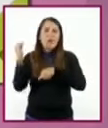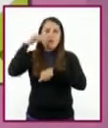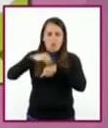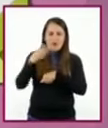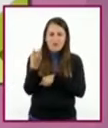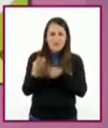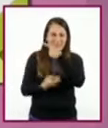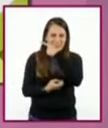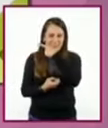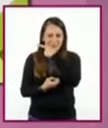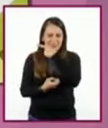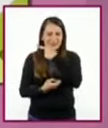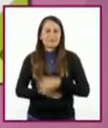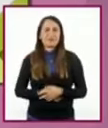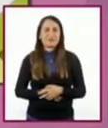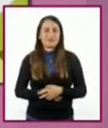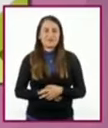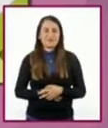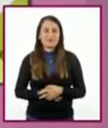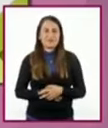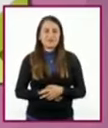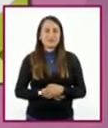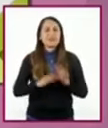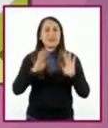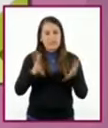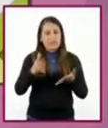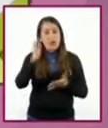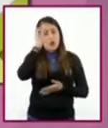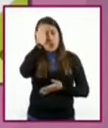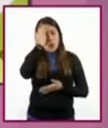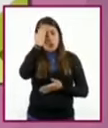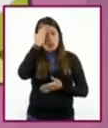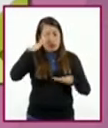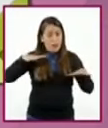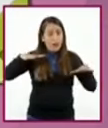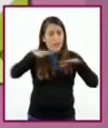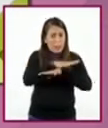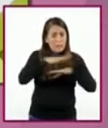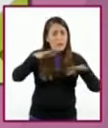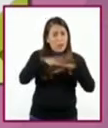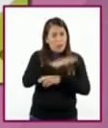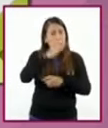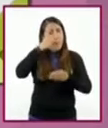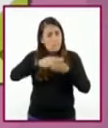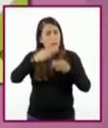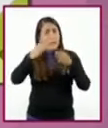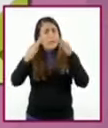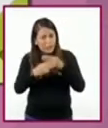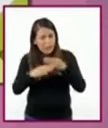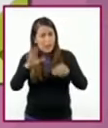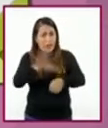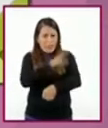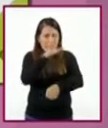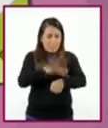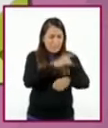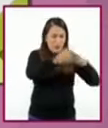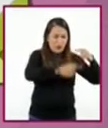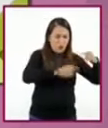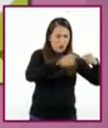Hasta el momento, hemos conocido cómo se da la transformación de la materia y energía en los ciclos